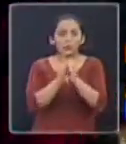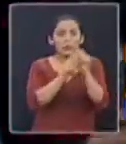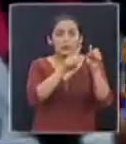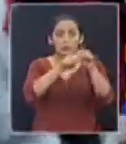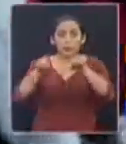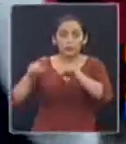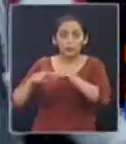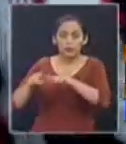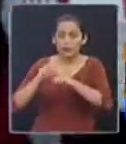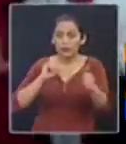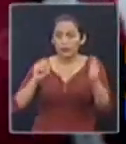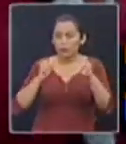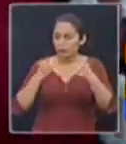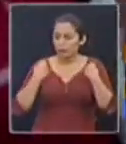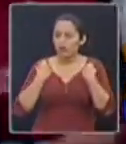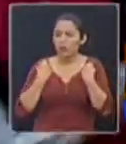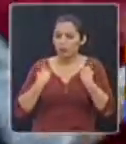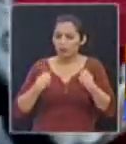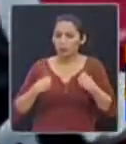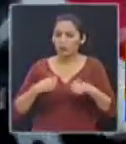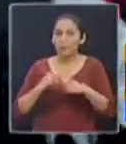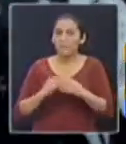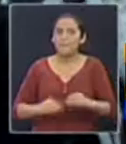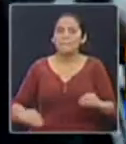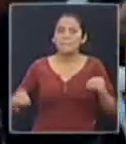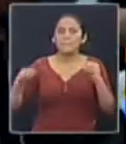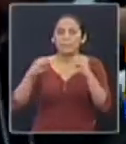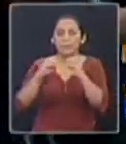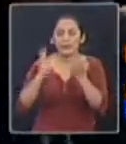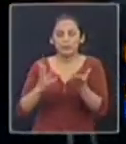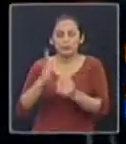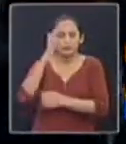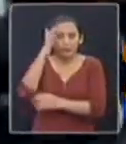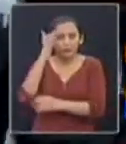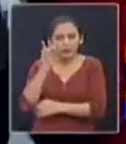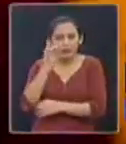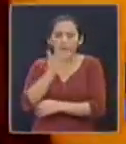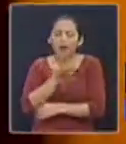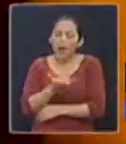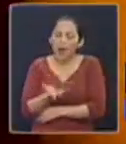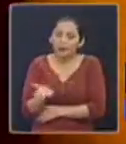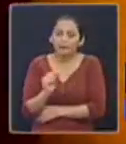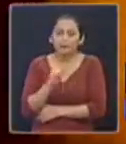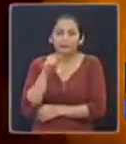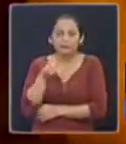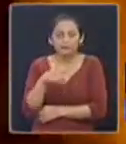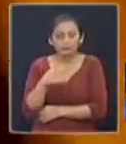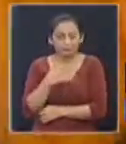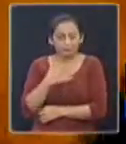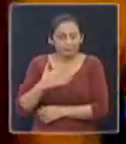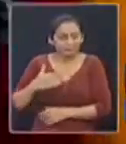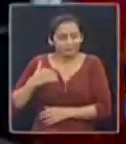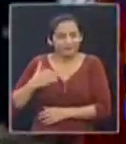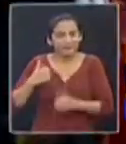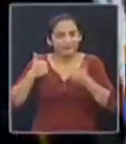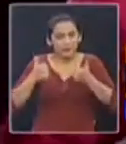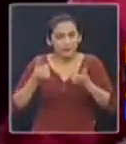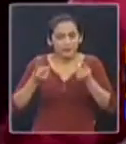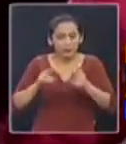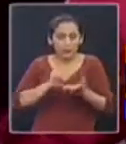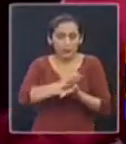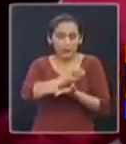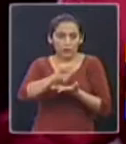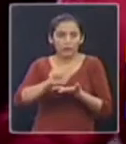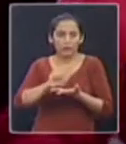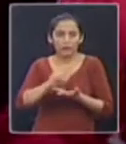dar lo mejor de nosotros para primeramente hacer quedar bien a nosotros mismos y a la provincia de la SOAI.